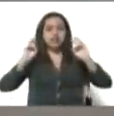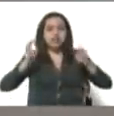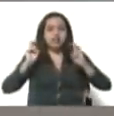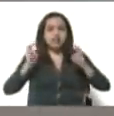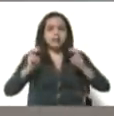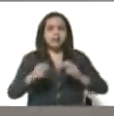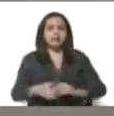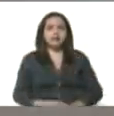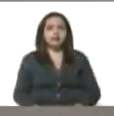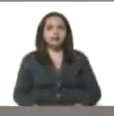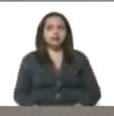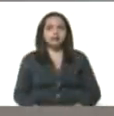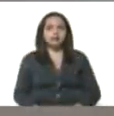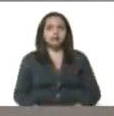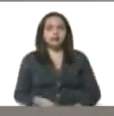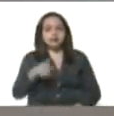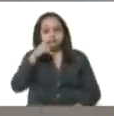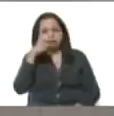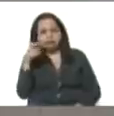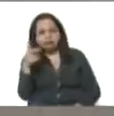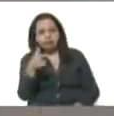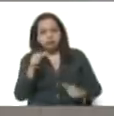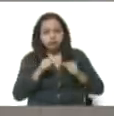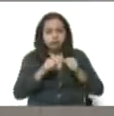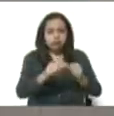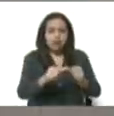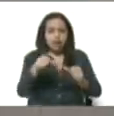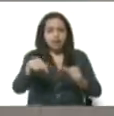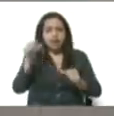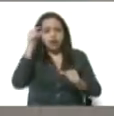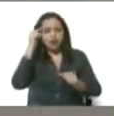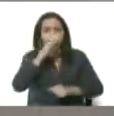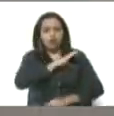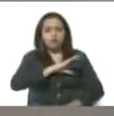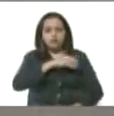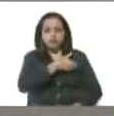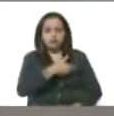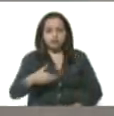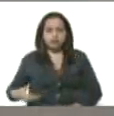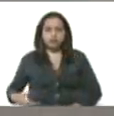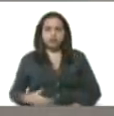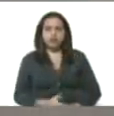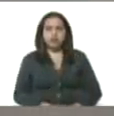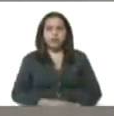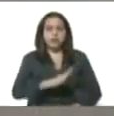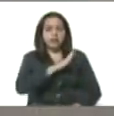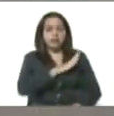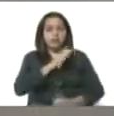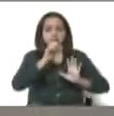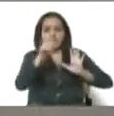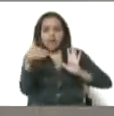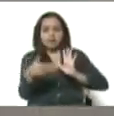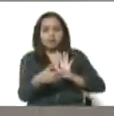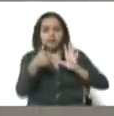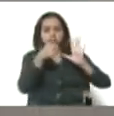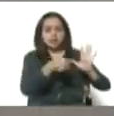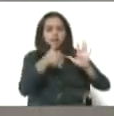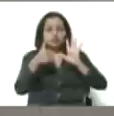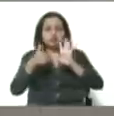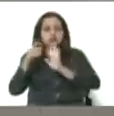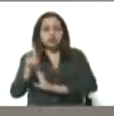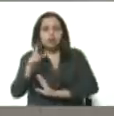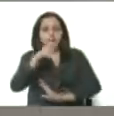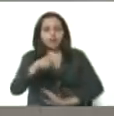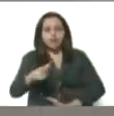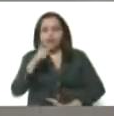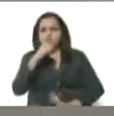de observación y seguimiento el día de hoy en la Comisión Presidencial. Tenemos 6.661 pacientes